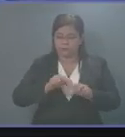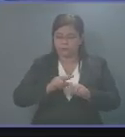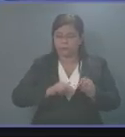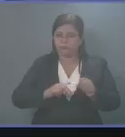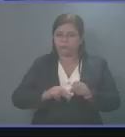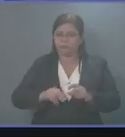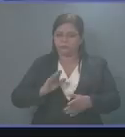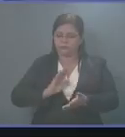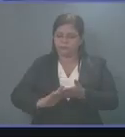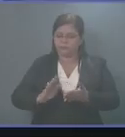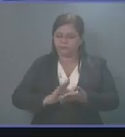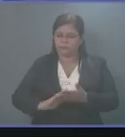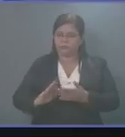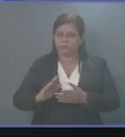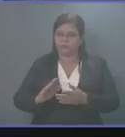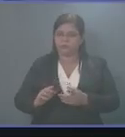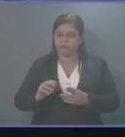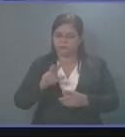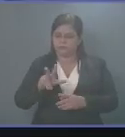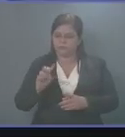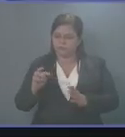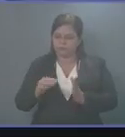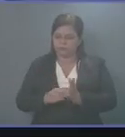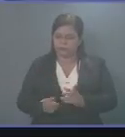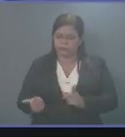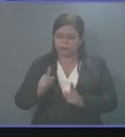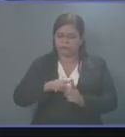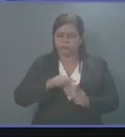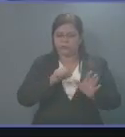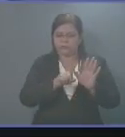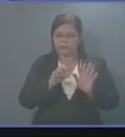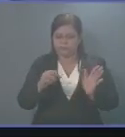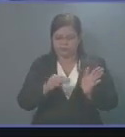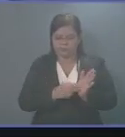hasta $6,000 de los Estados Unidos de América, pagarán